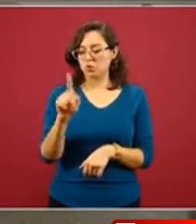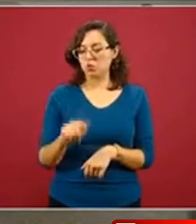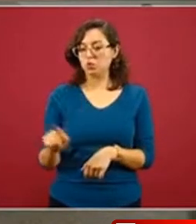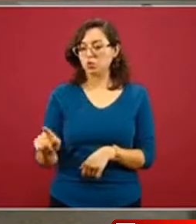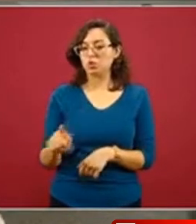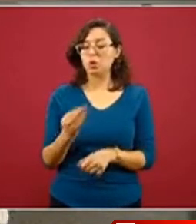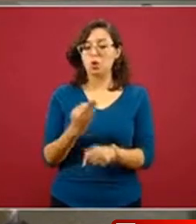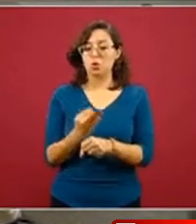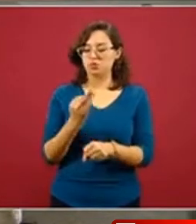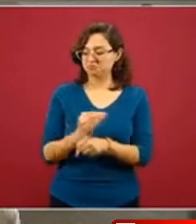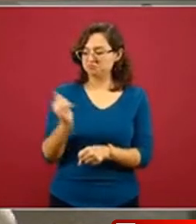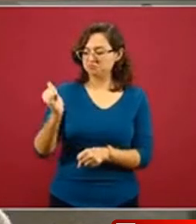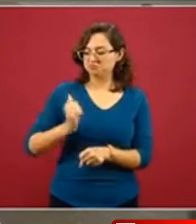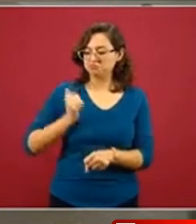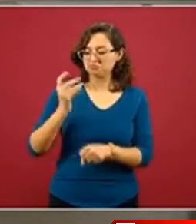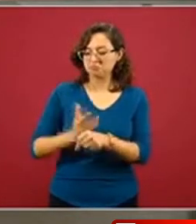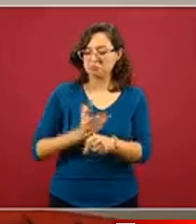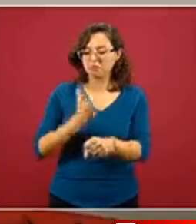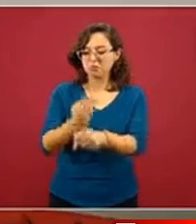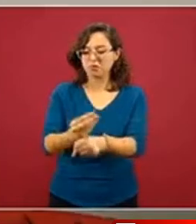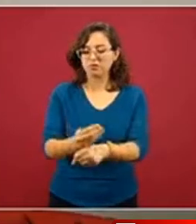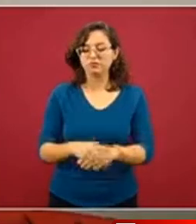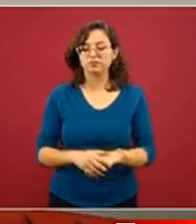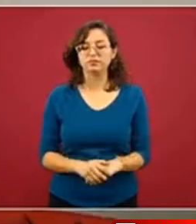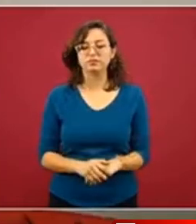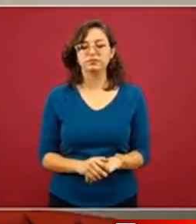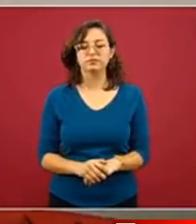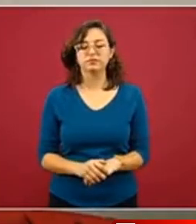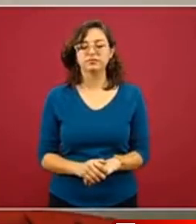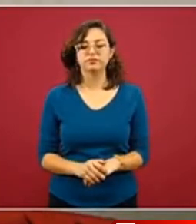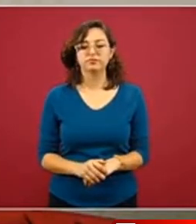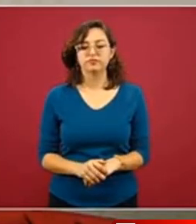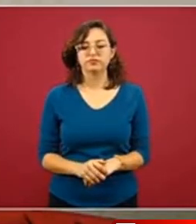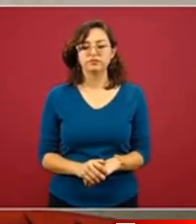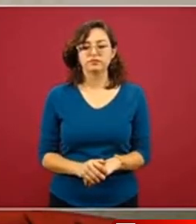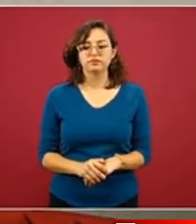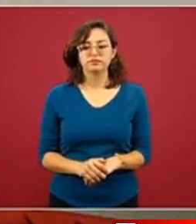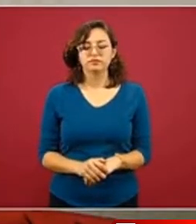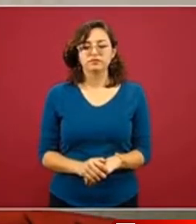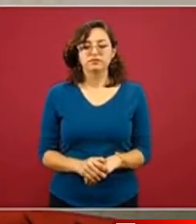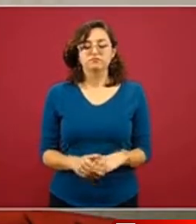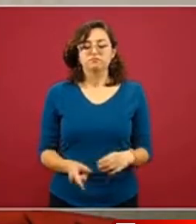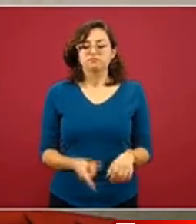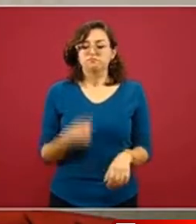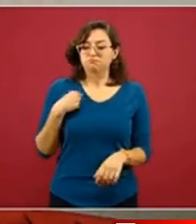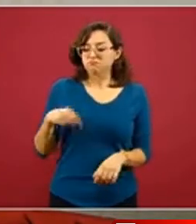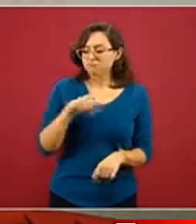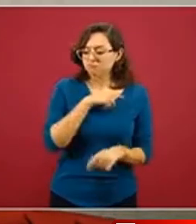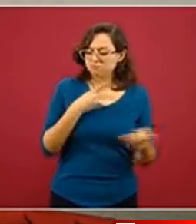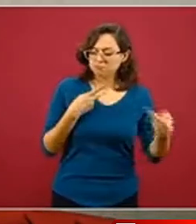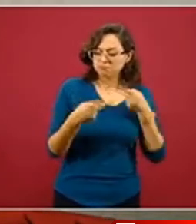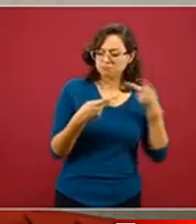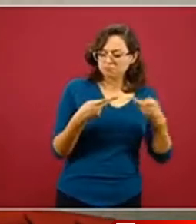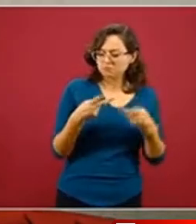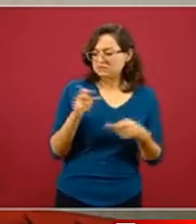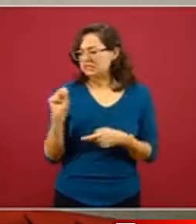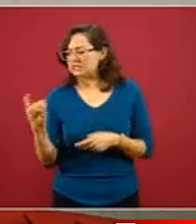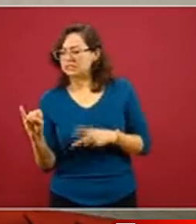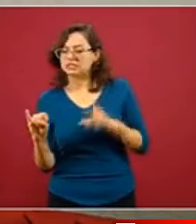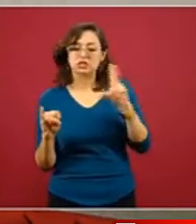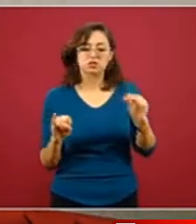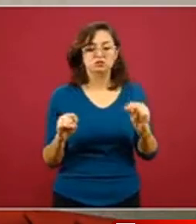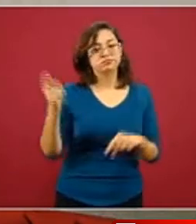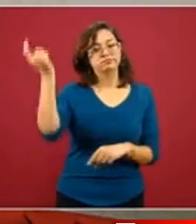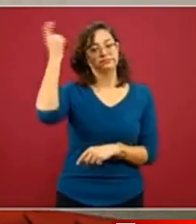ha señalado el doctor en relación con su respuesta. ¿Estamos o no preparados? Siempre hay que tener esta idea en